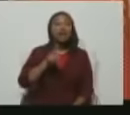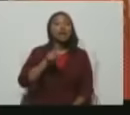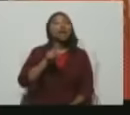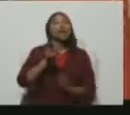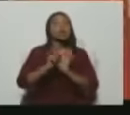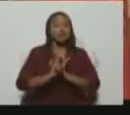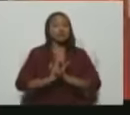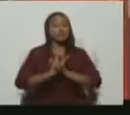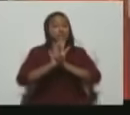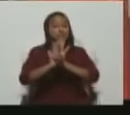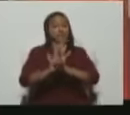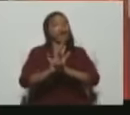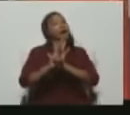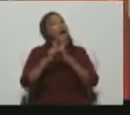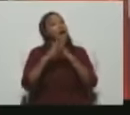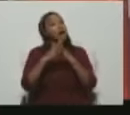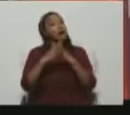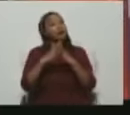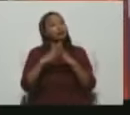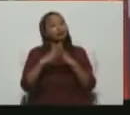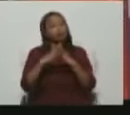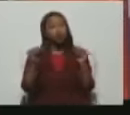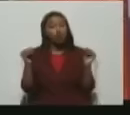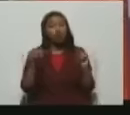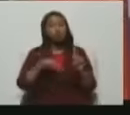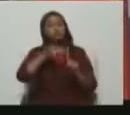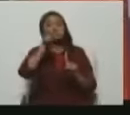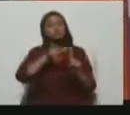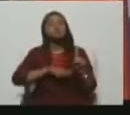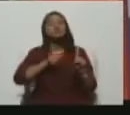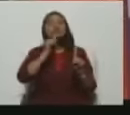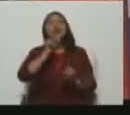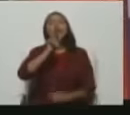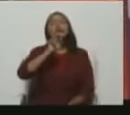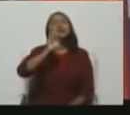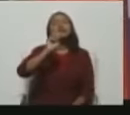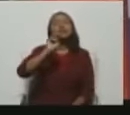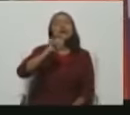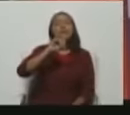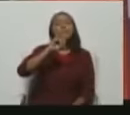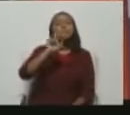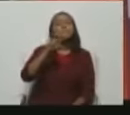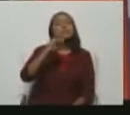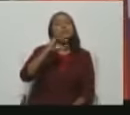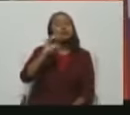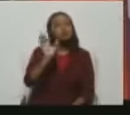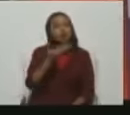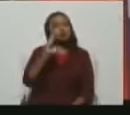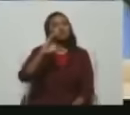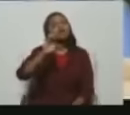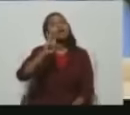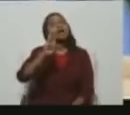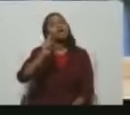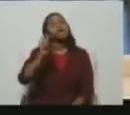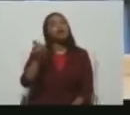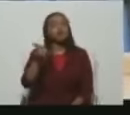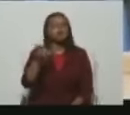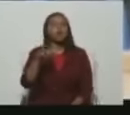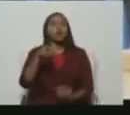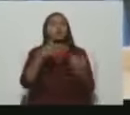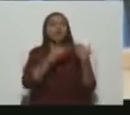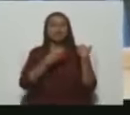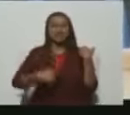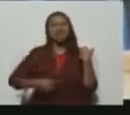representando a todo el Poder Ejecutivo, el ciudadano almirante en jefe Remigio Ceballos Hichazo, vicepresidente sectorial para la